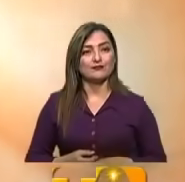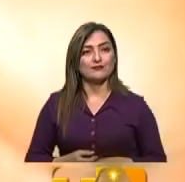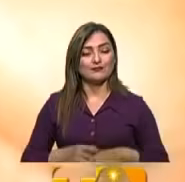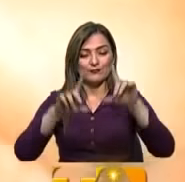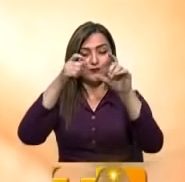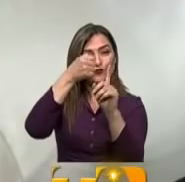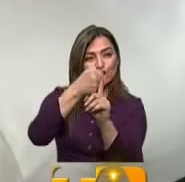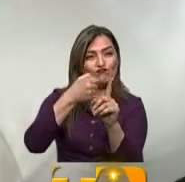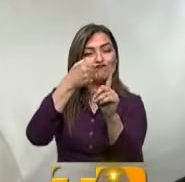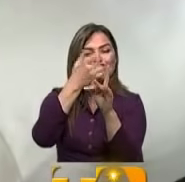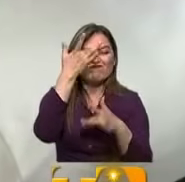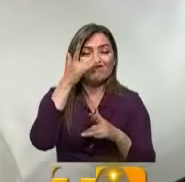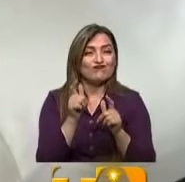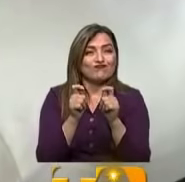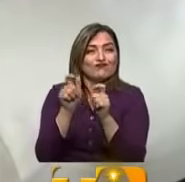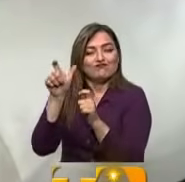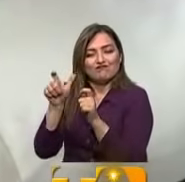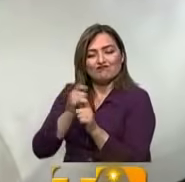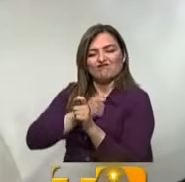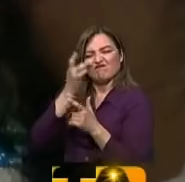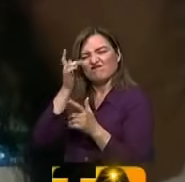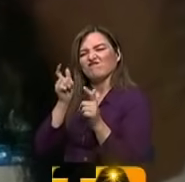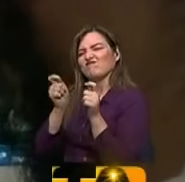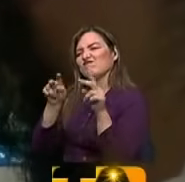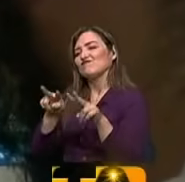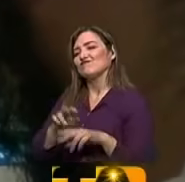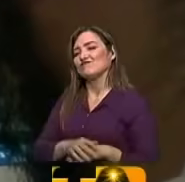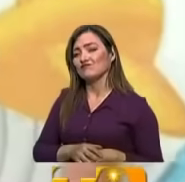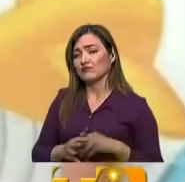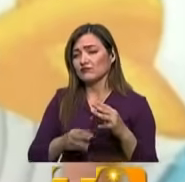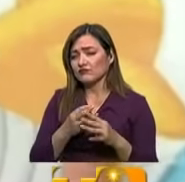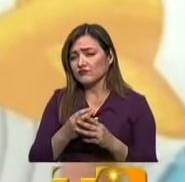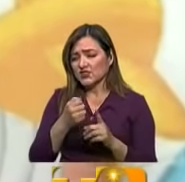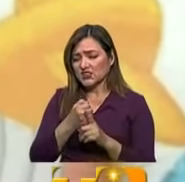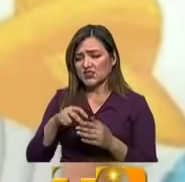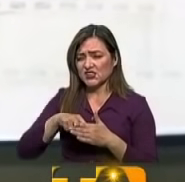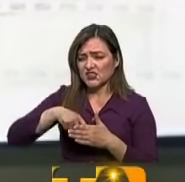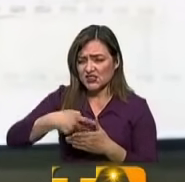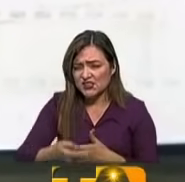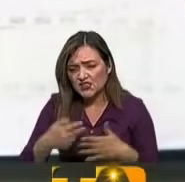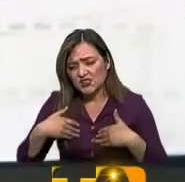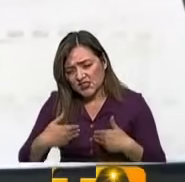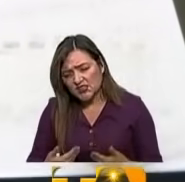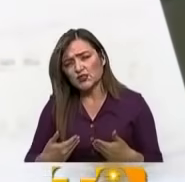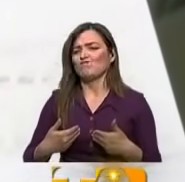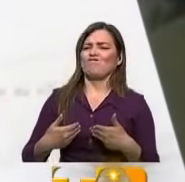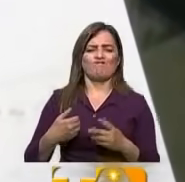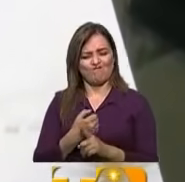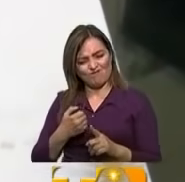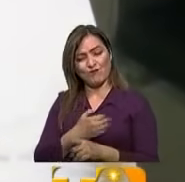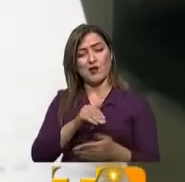Retratos de luchadores realizados por un luchador para decirle al mundo que no van a doblegarse por una enfermedad o por un estado que